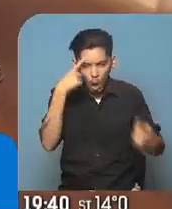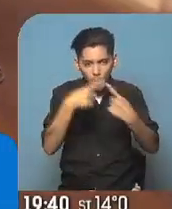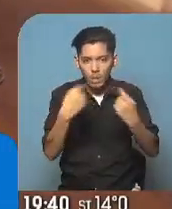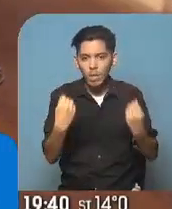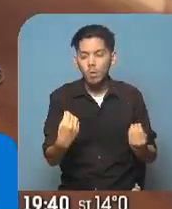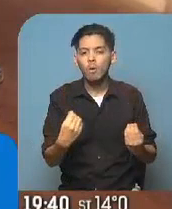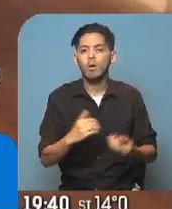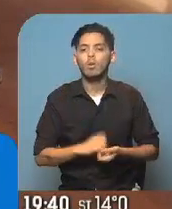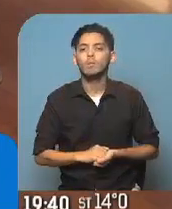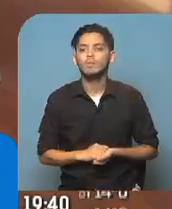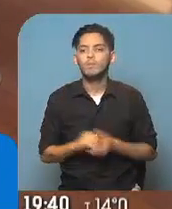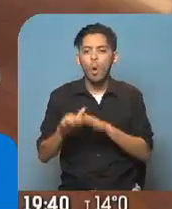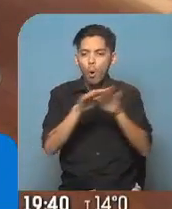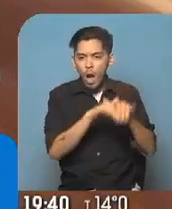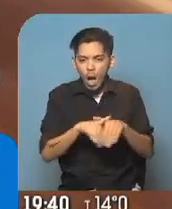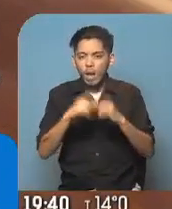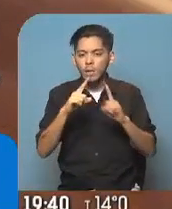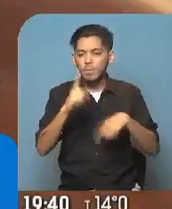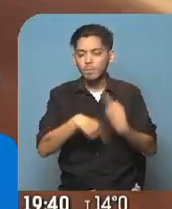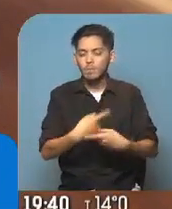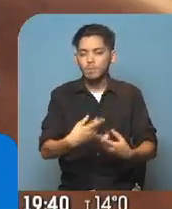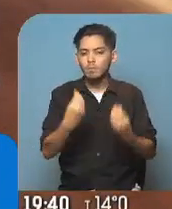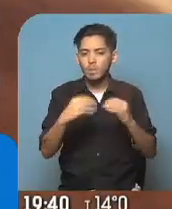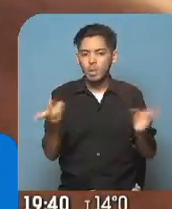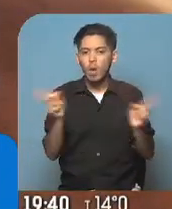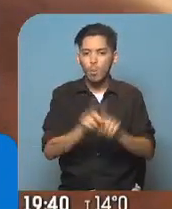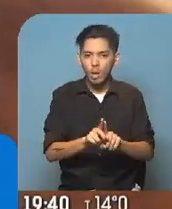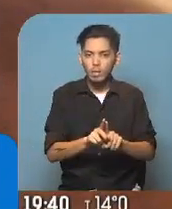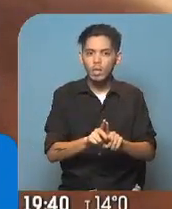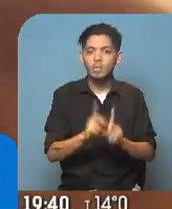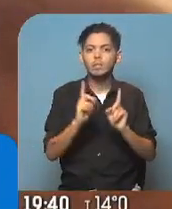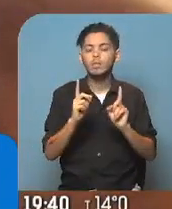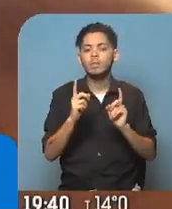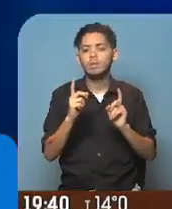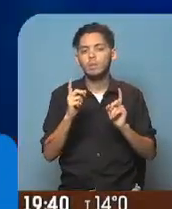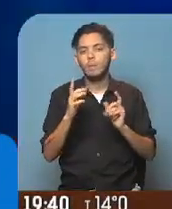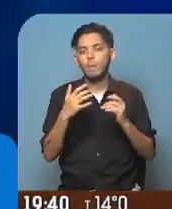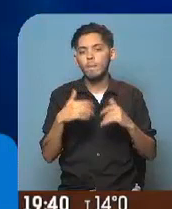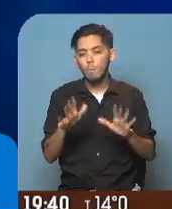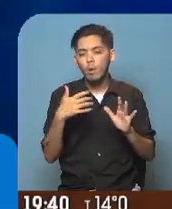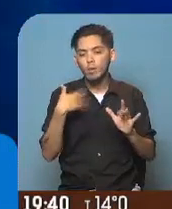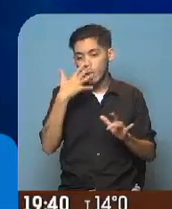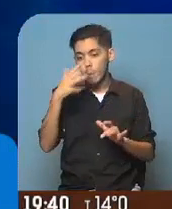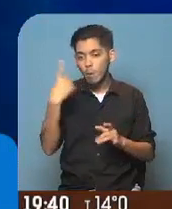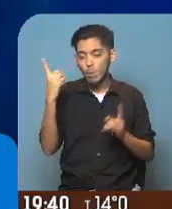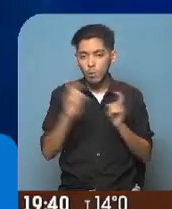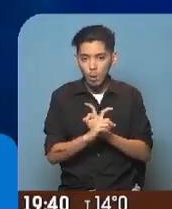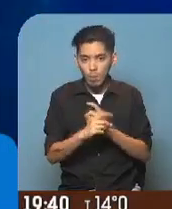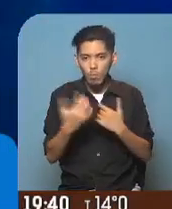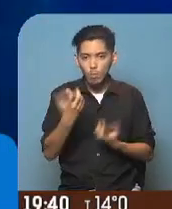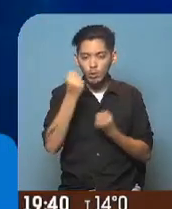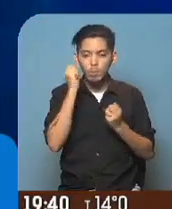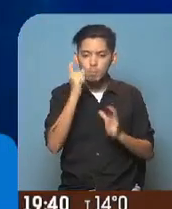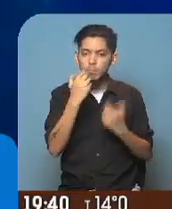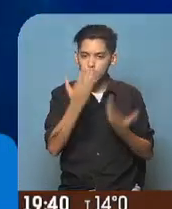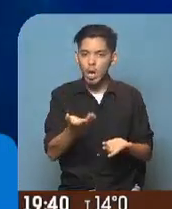y a partir de ahí empezar de nuevo y tal vez inclusive a partir de una crisis se pueda lograr un mejor rendimiento